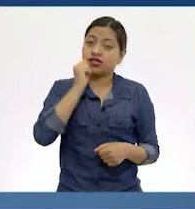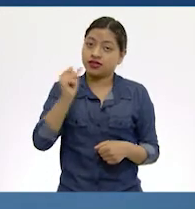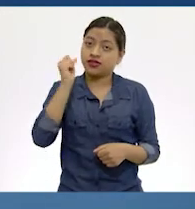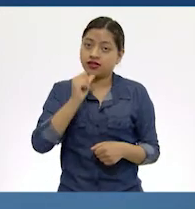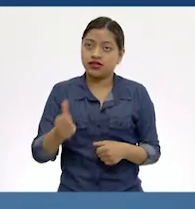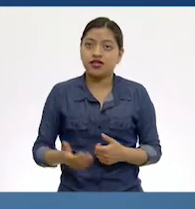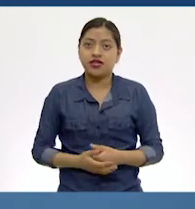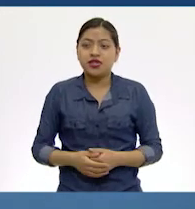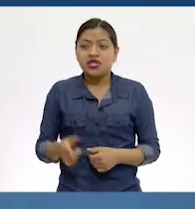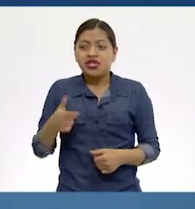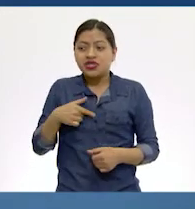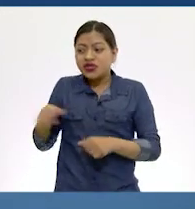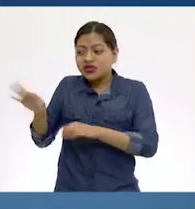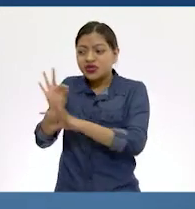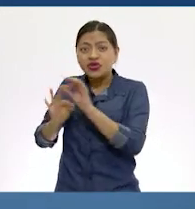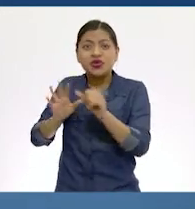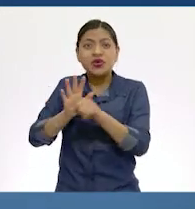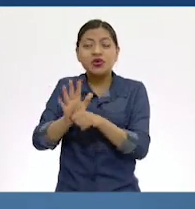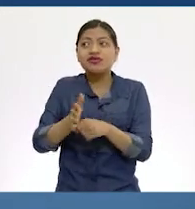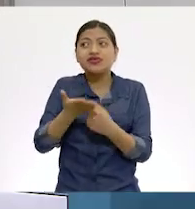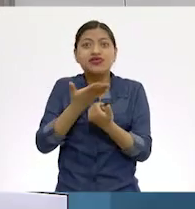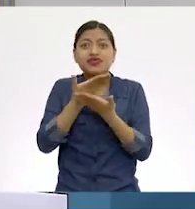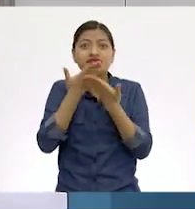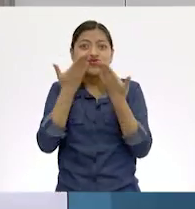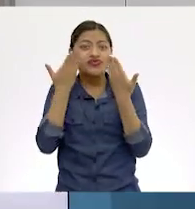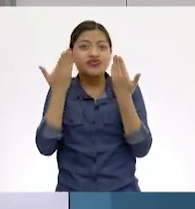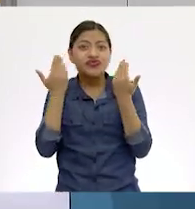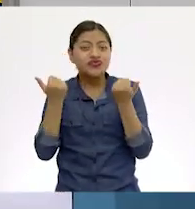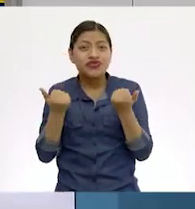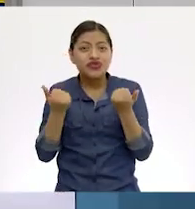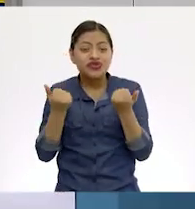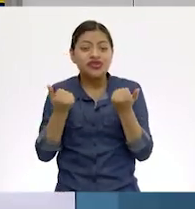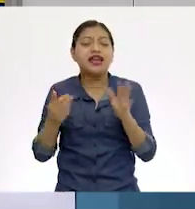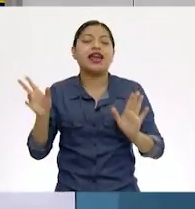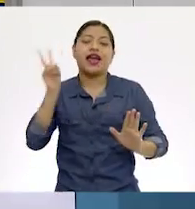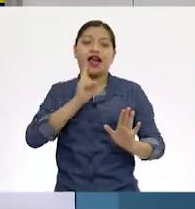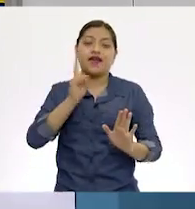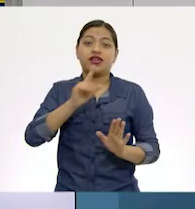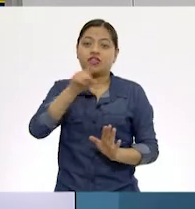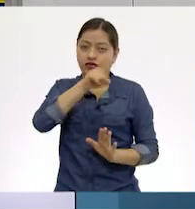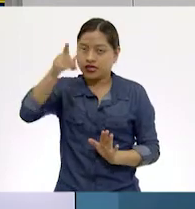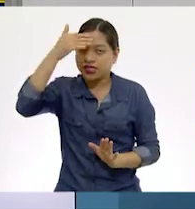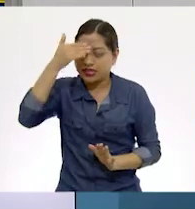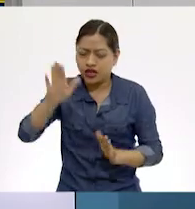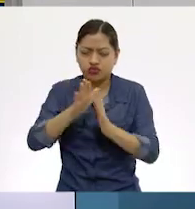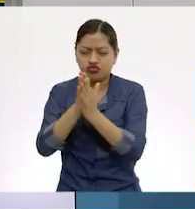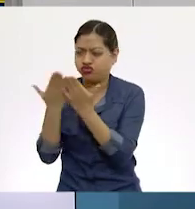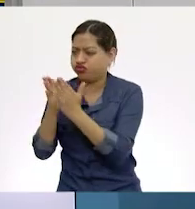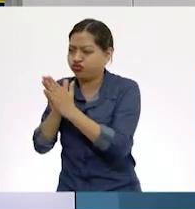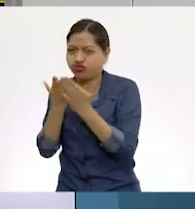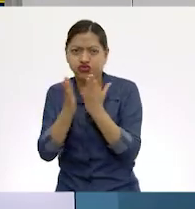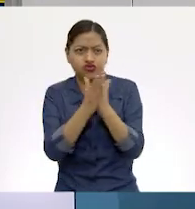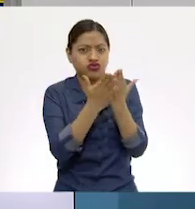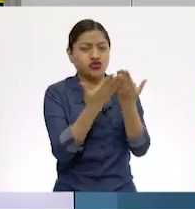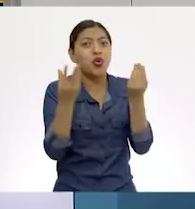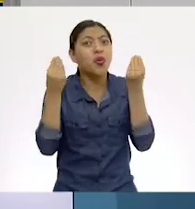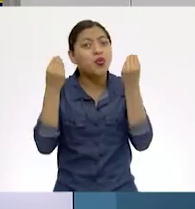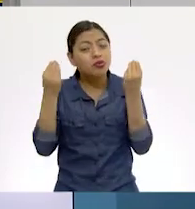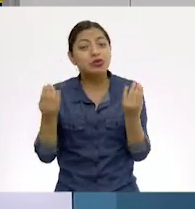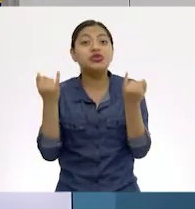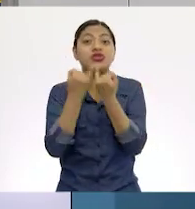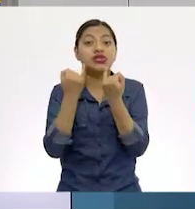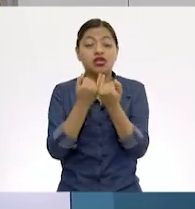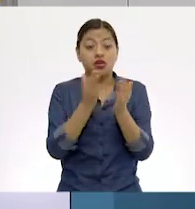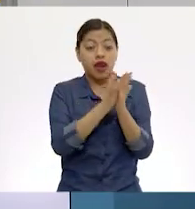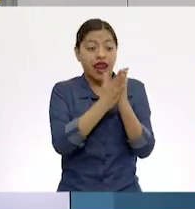No sé por dónde empezar, profe. A ver. Sabemos que hay muchos libros, ¿estamos de acuerdo? Sí. Y hay muchos libros que hablan